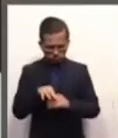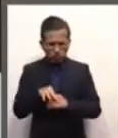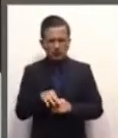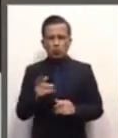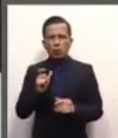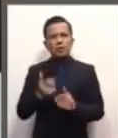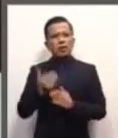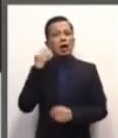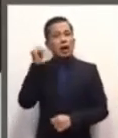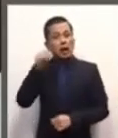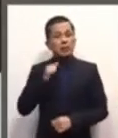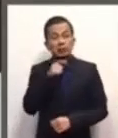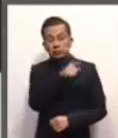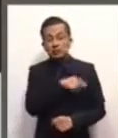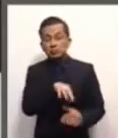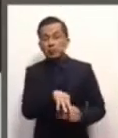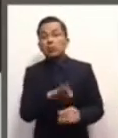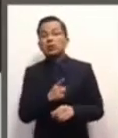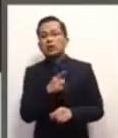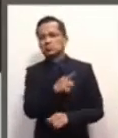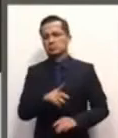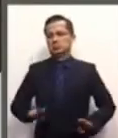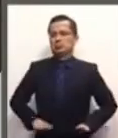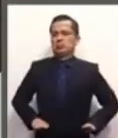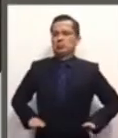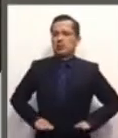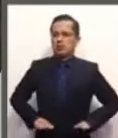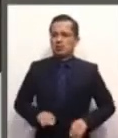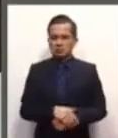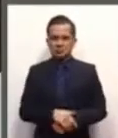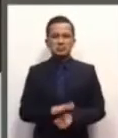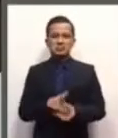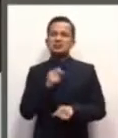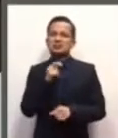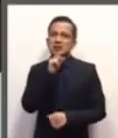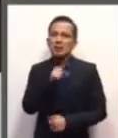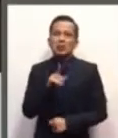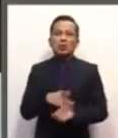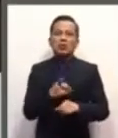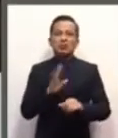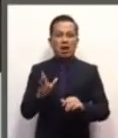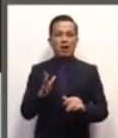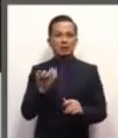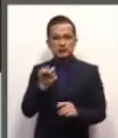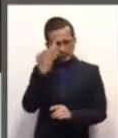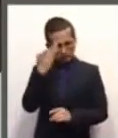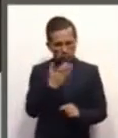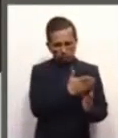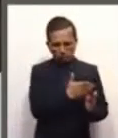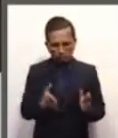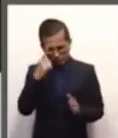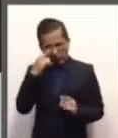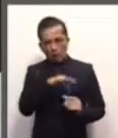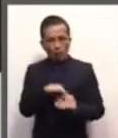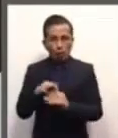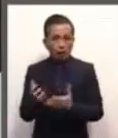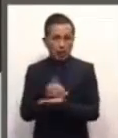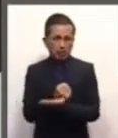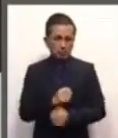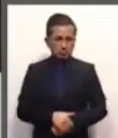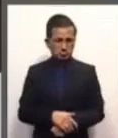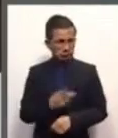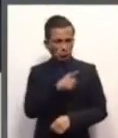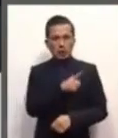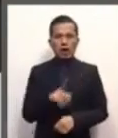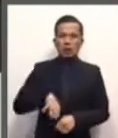fue por conveniencia política y porque estábamos en pleno proceso electoral, pero ni con esa calentura